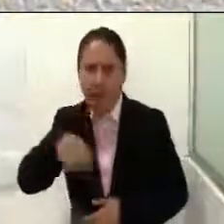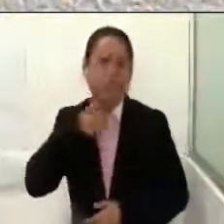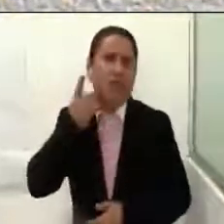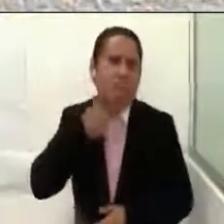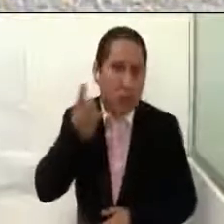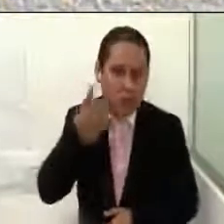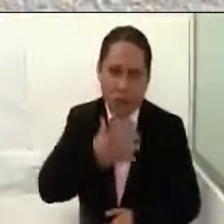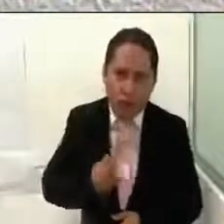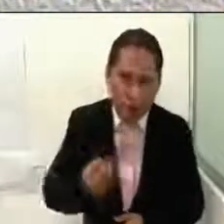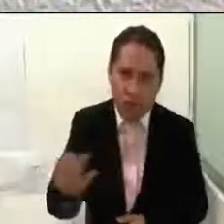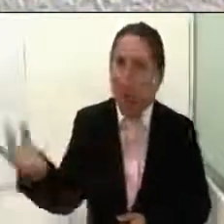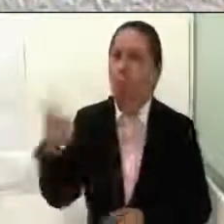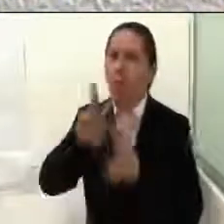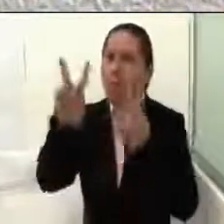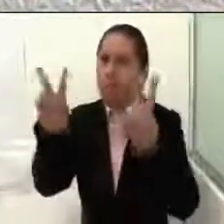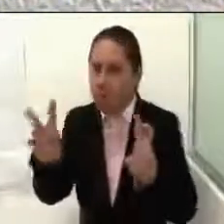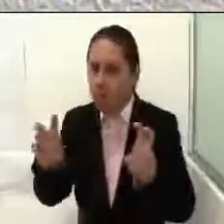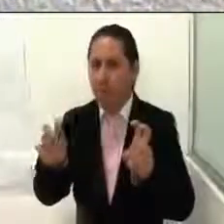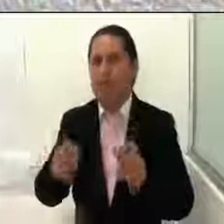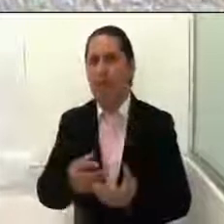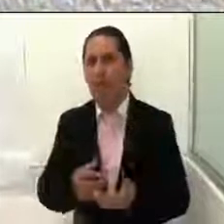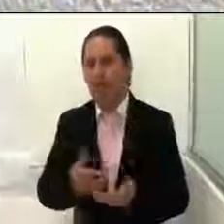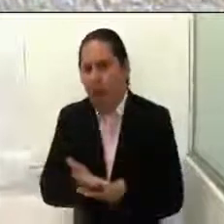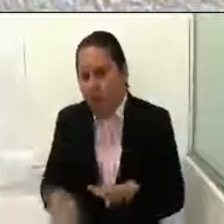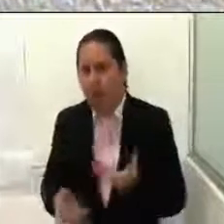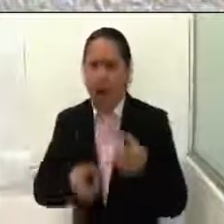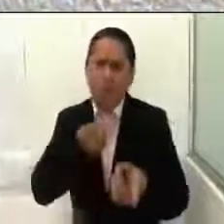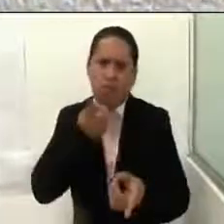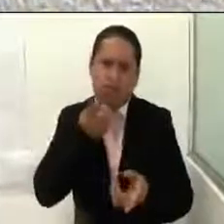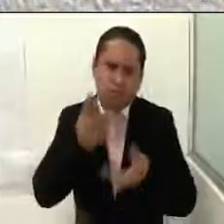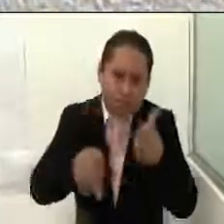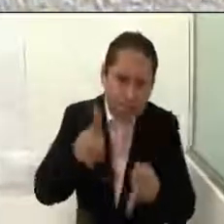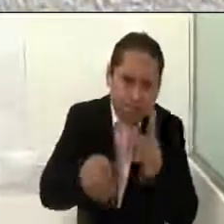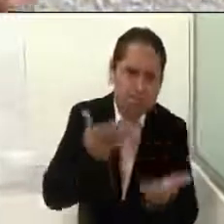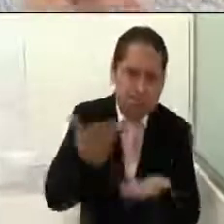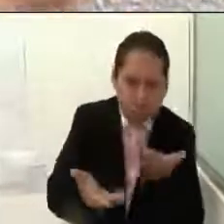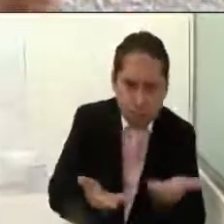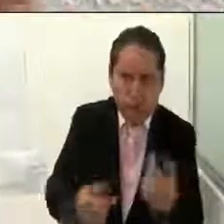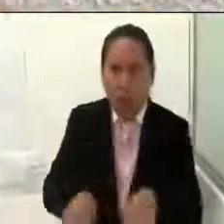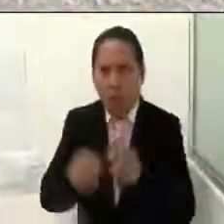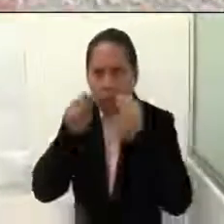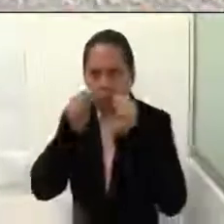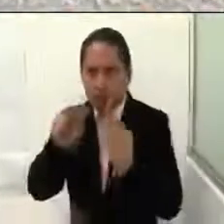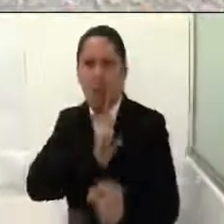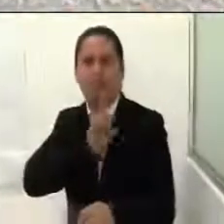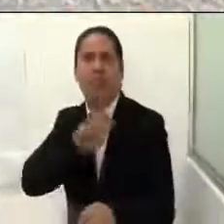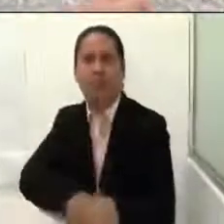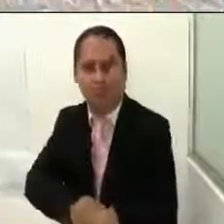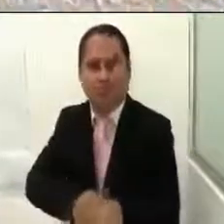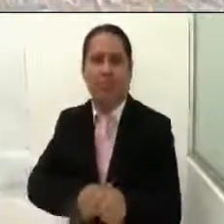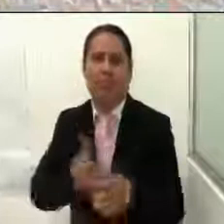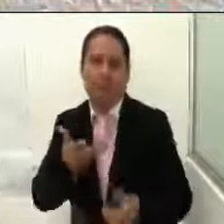este tema quisiera que nos compartieras cuáles son esas acciones de atención especial que tiene la